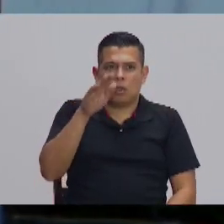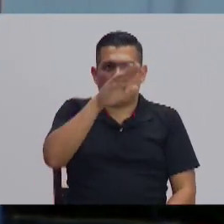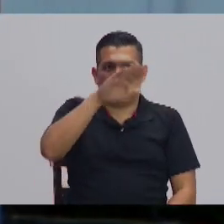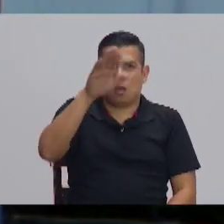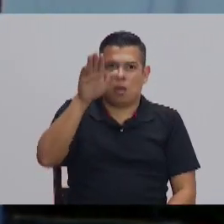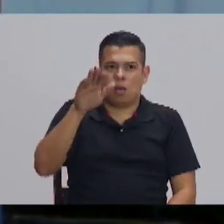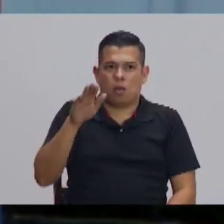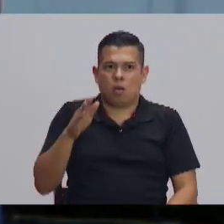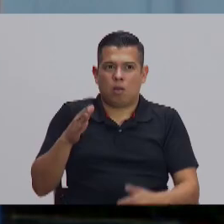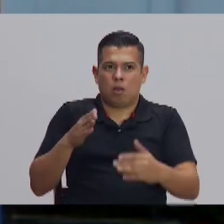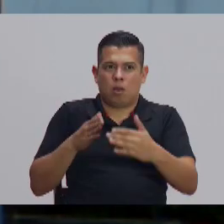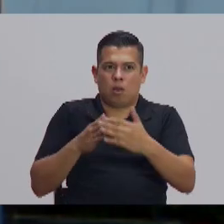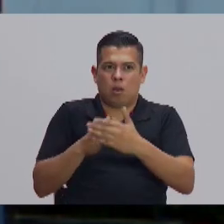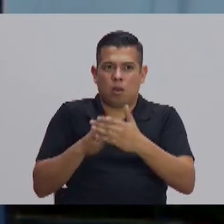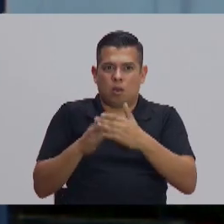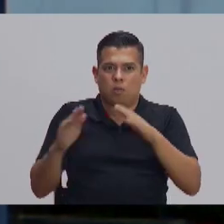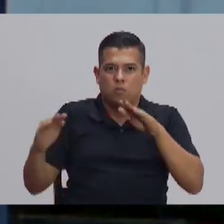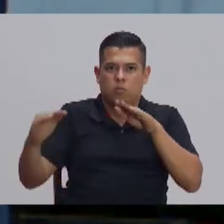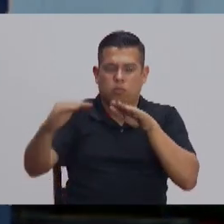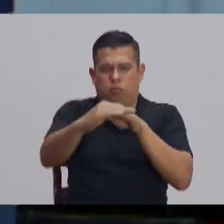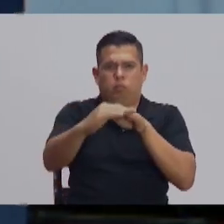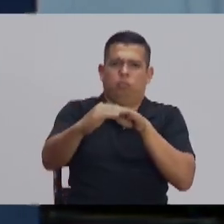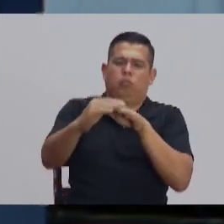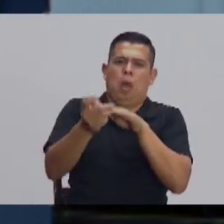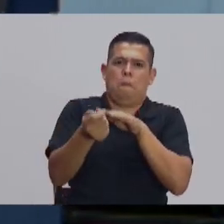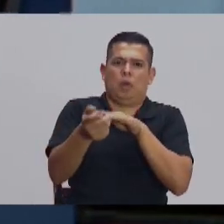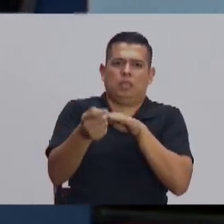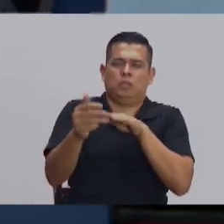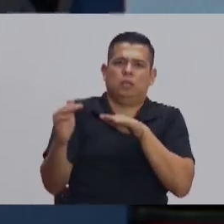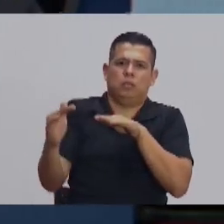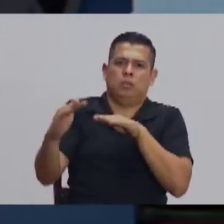pn se me detiene cabal se me paró enfrente